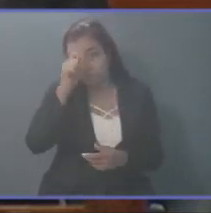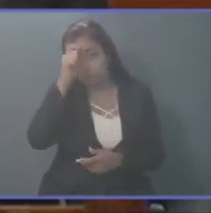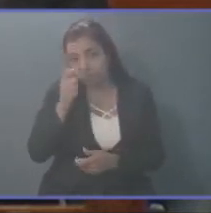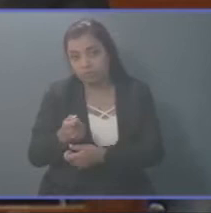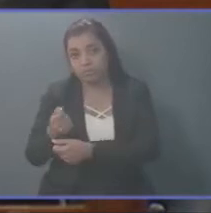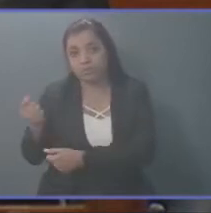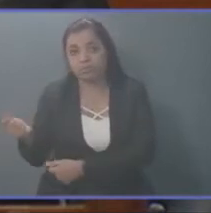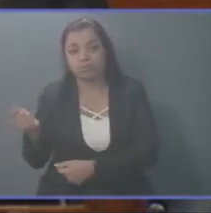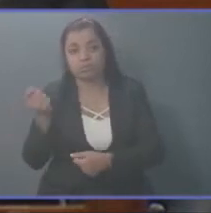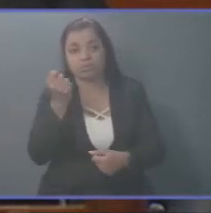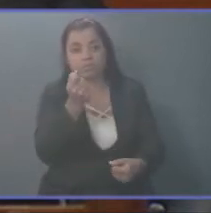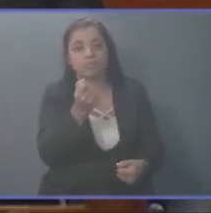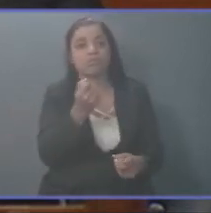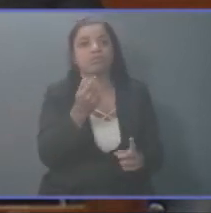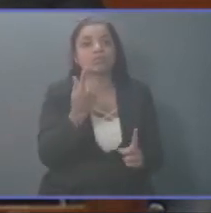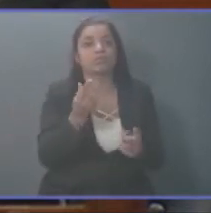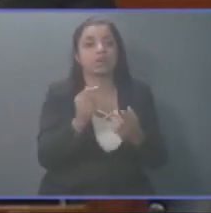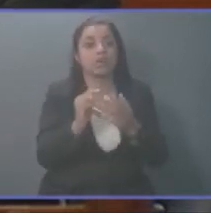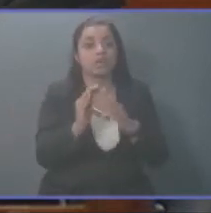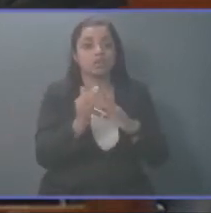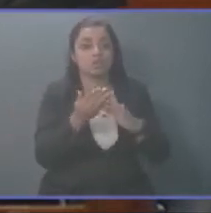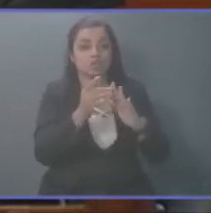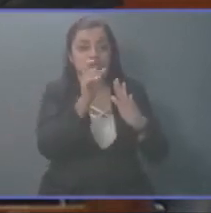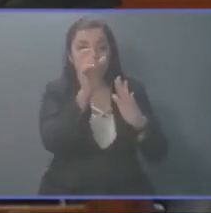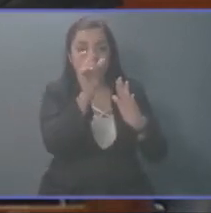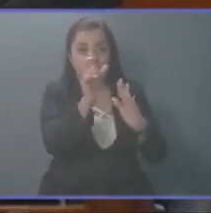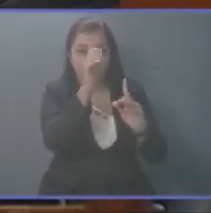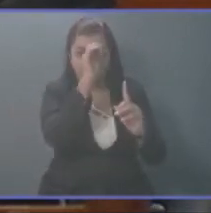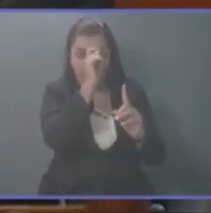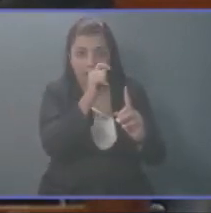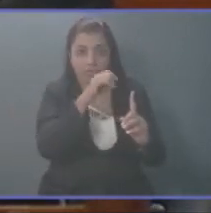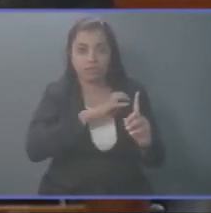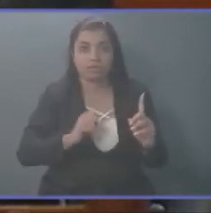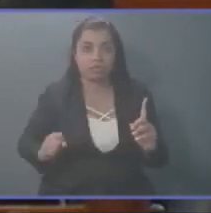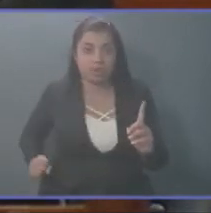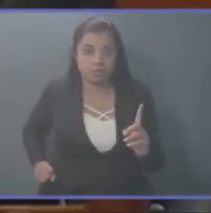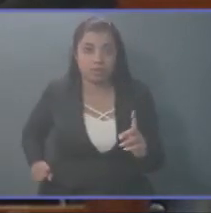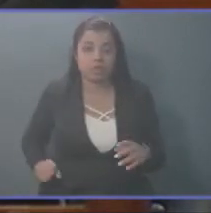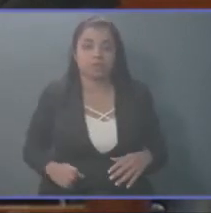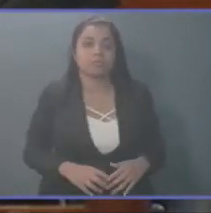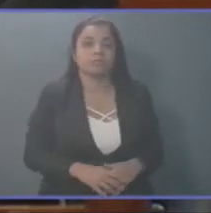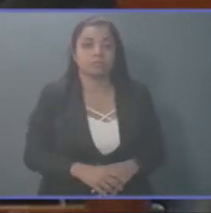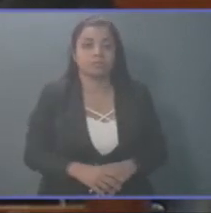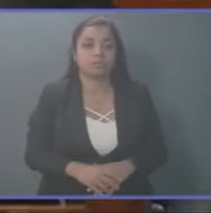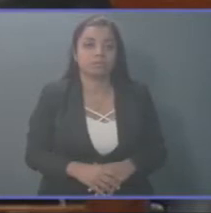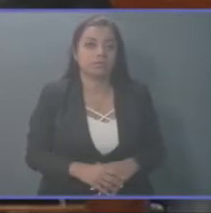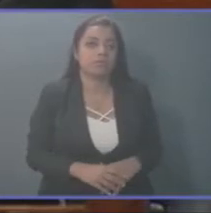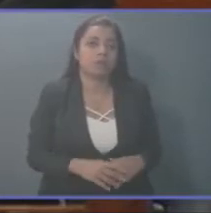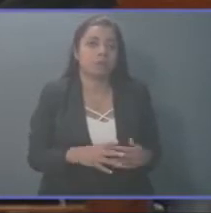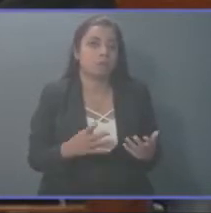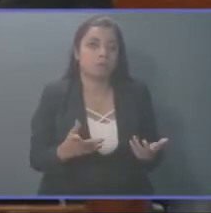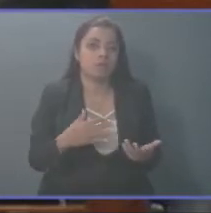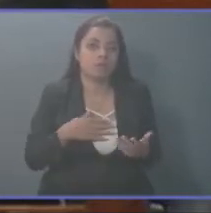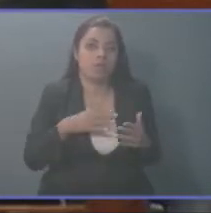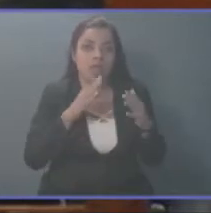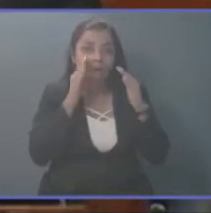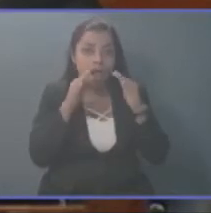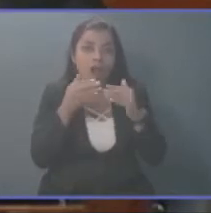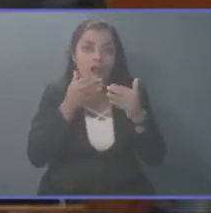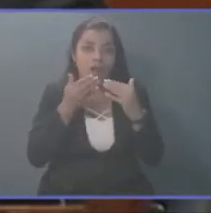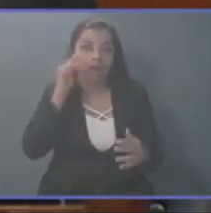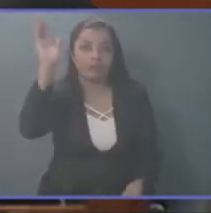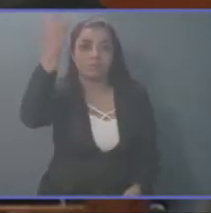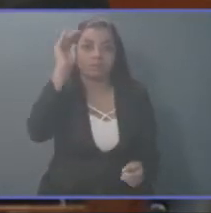de distinguido ciudadano del Salvador. No voy a enfocar en este momento